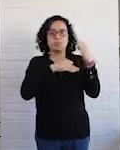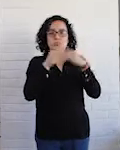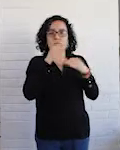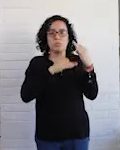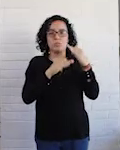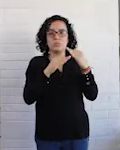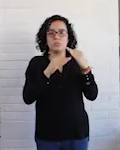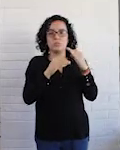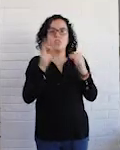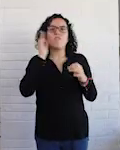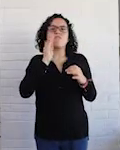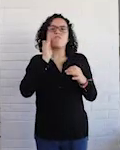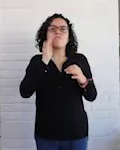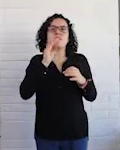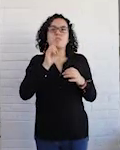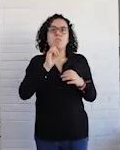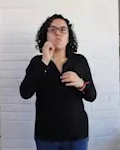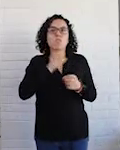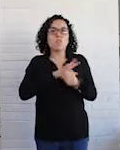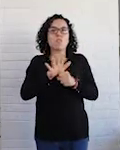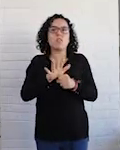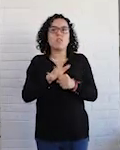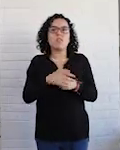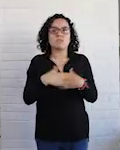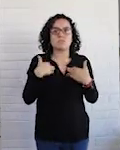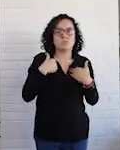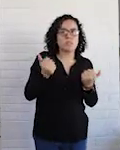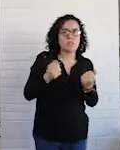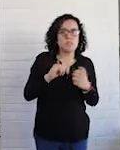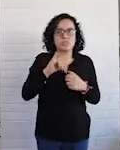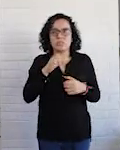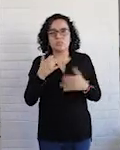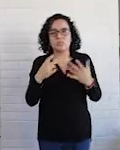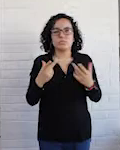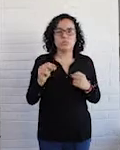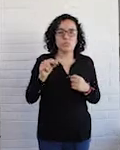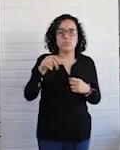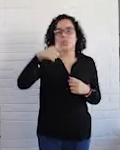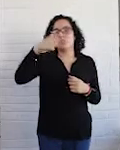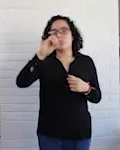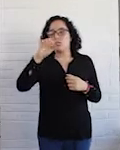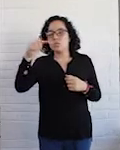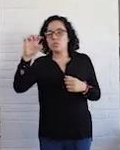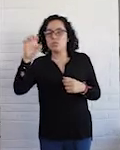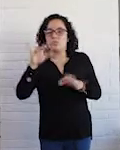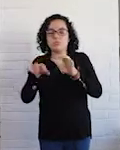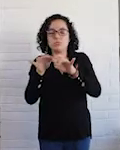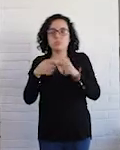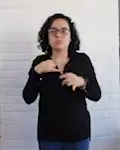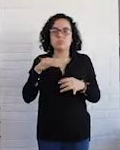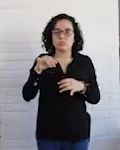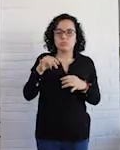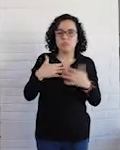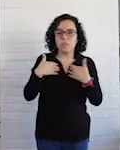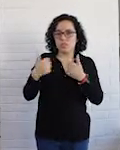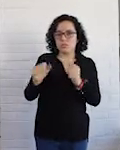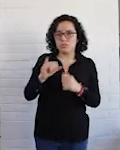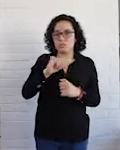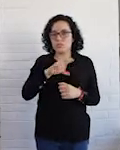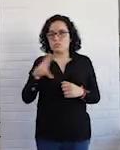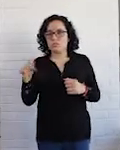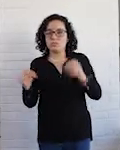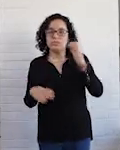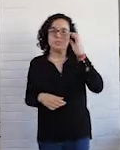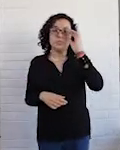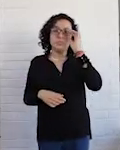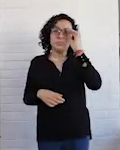es el algoritmo de Facebook? ¿Cuándo lo cambian? ¿Alguien lo entiende? ¿O el de Google? ¿Alguien sabe cómo manejan esos algoritmos? Hay